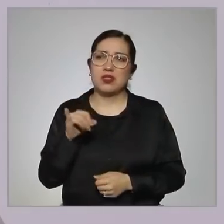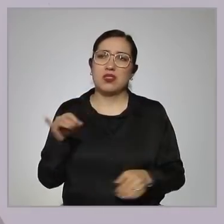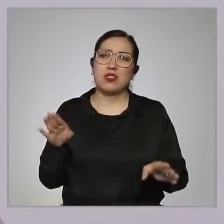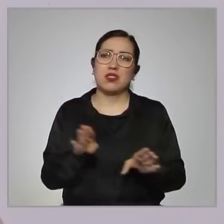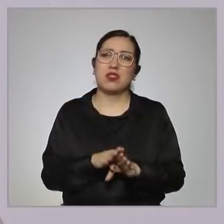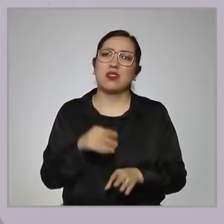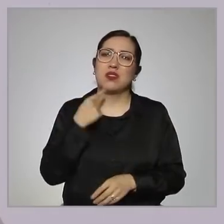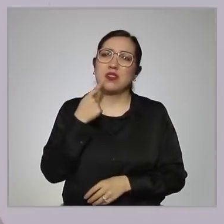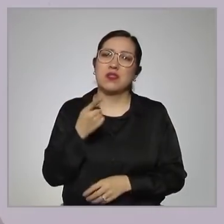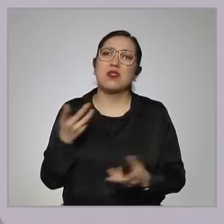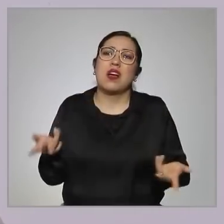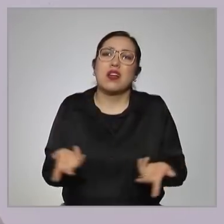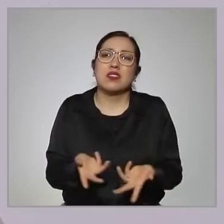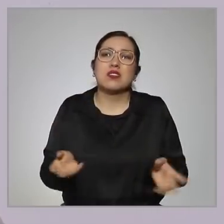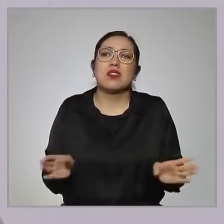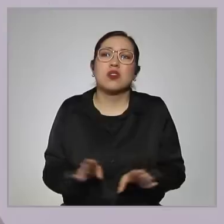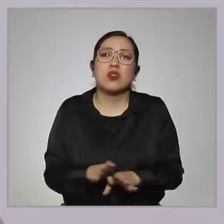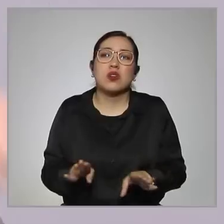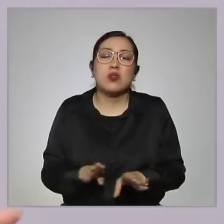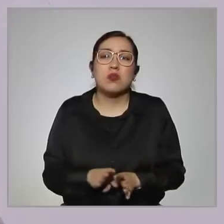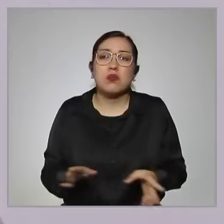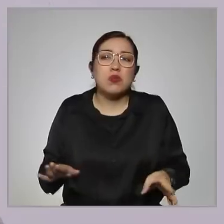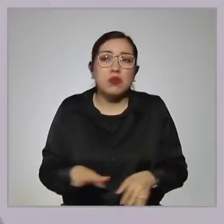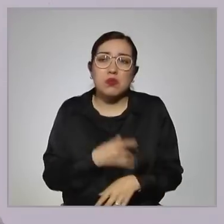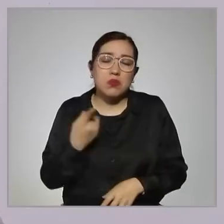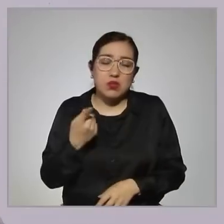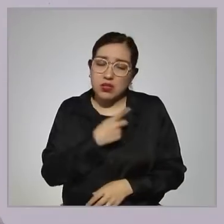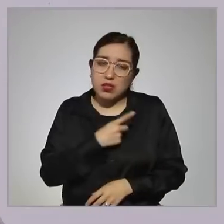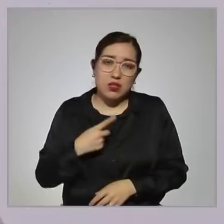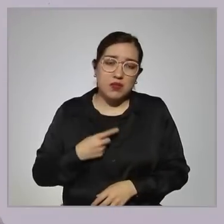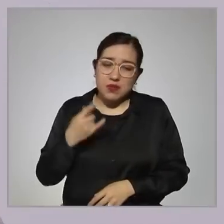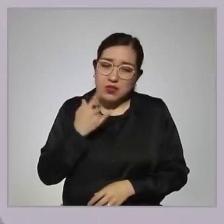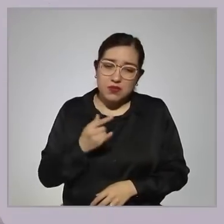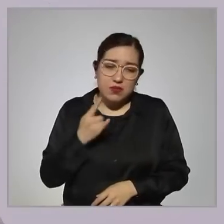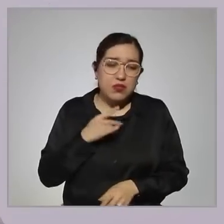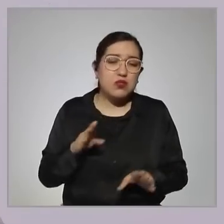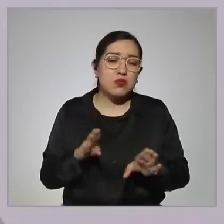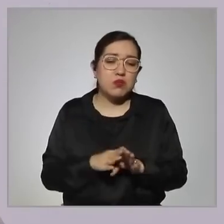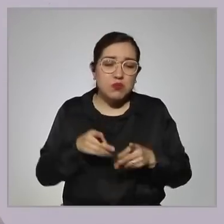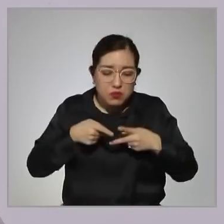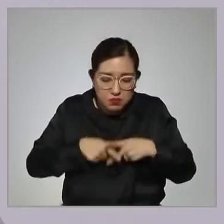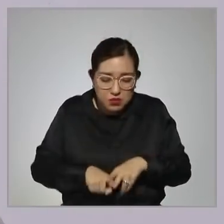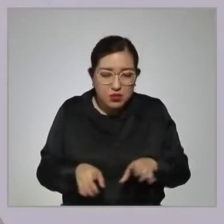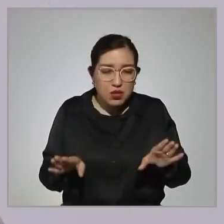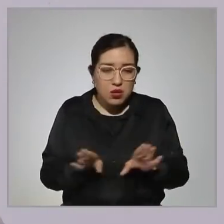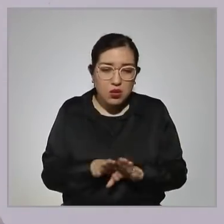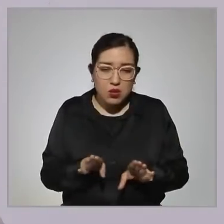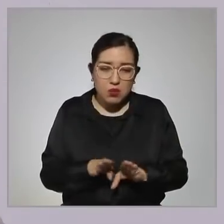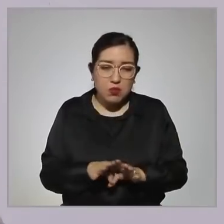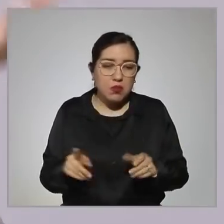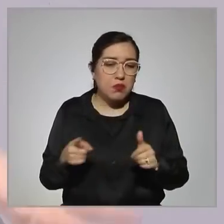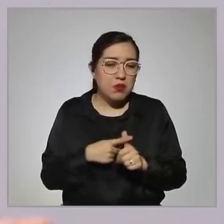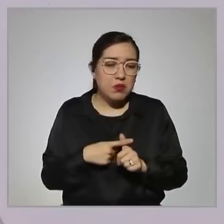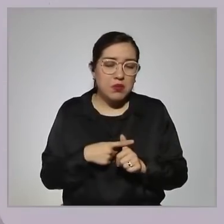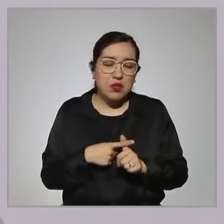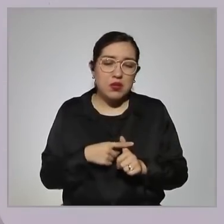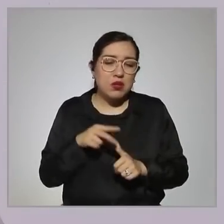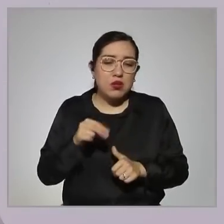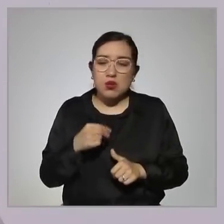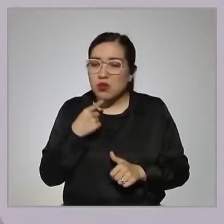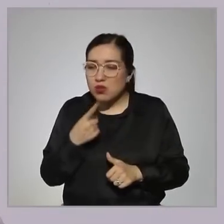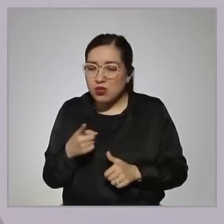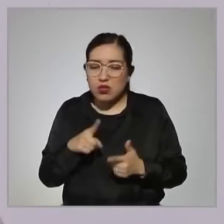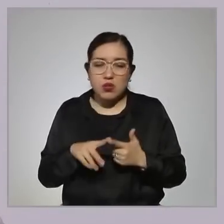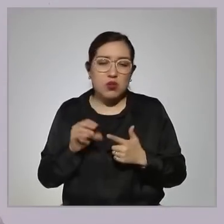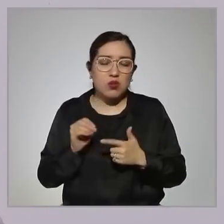hace? Porque tenemos que hacer un esfuerzo y todo, pero ¿por dónde empezamos? Yo creo que por no decir, por no hacer mucho caso y